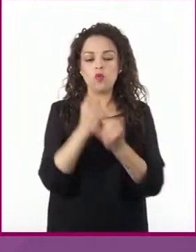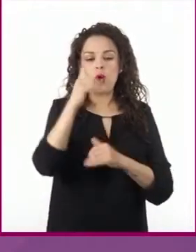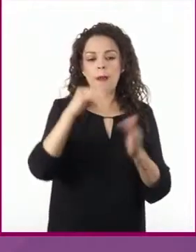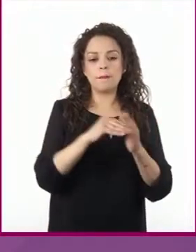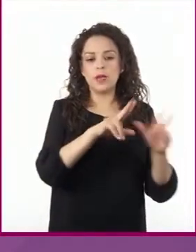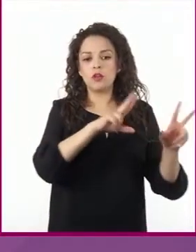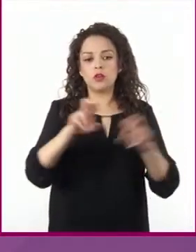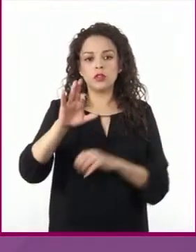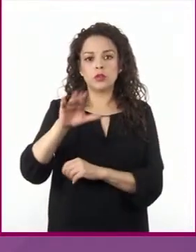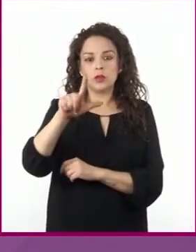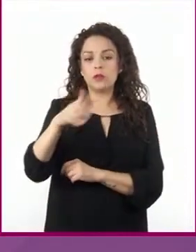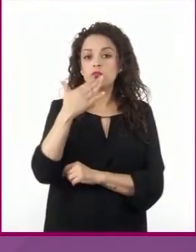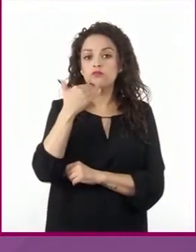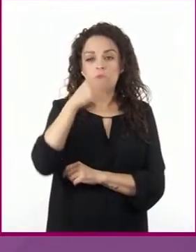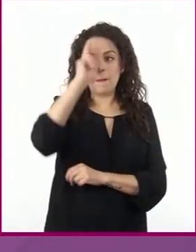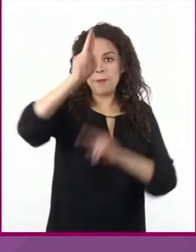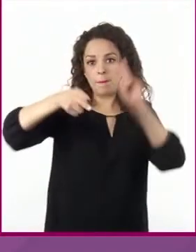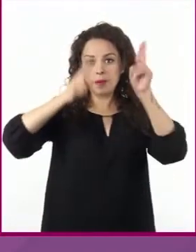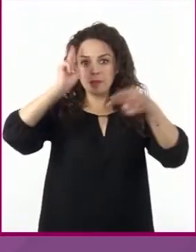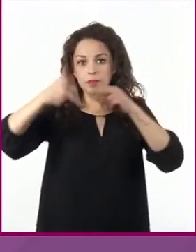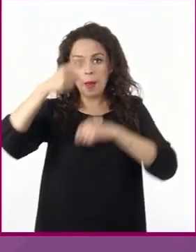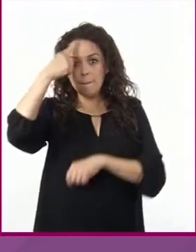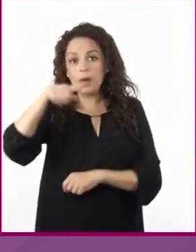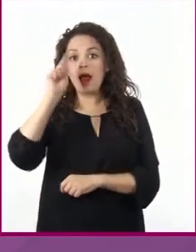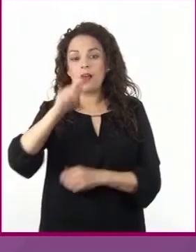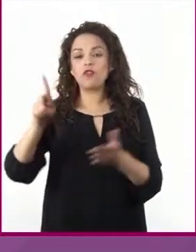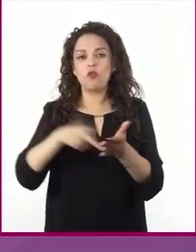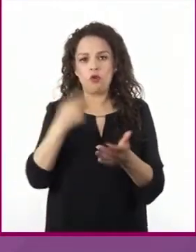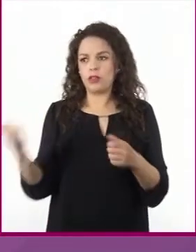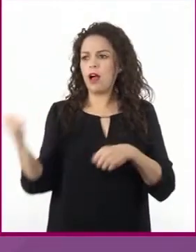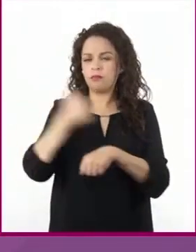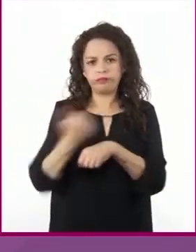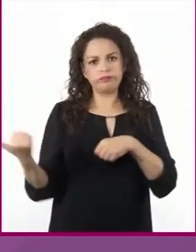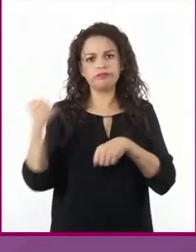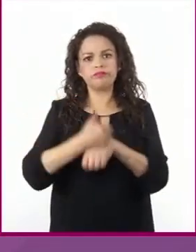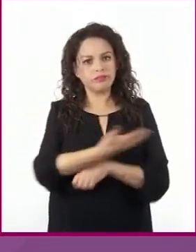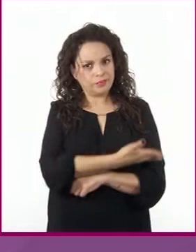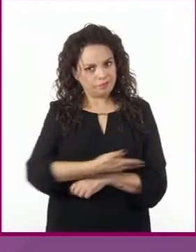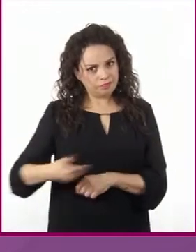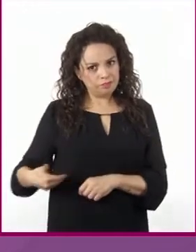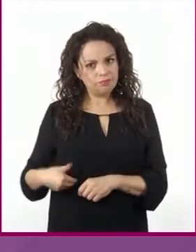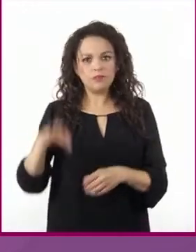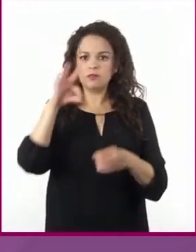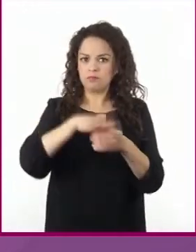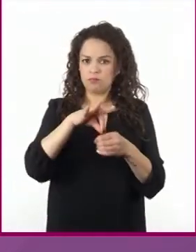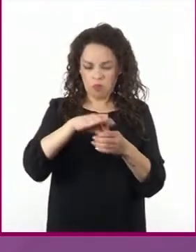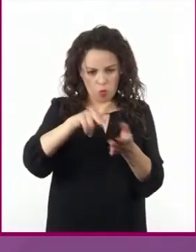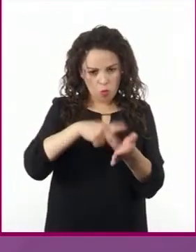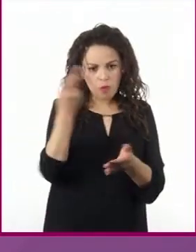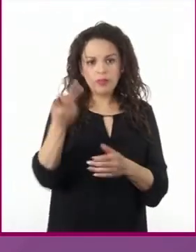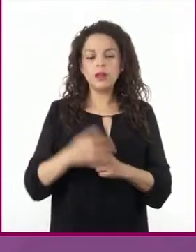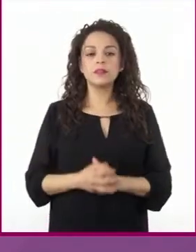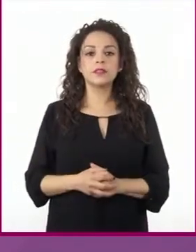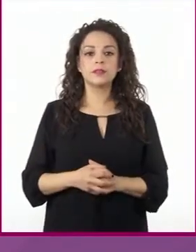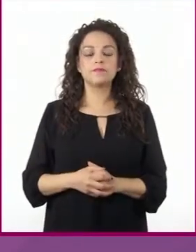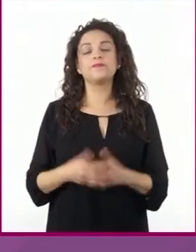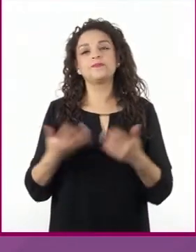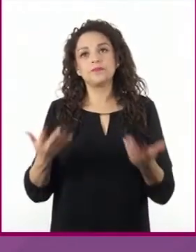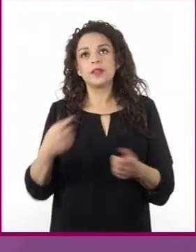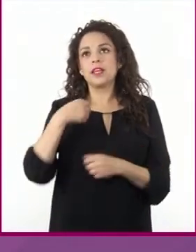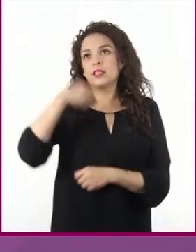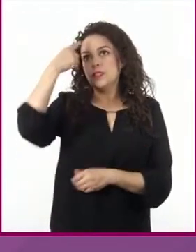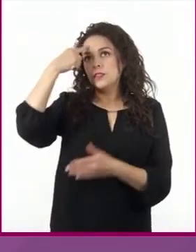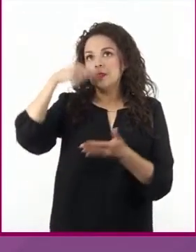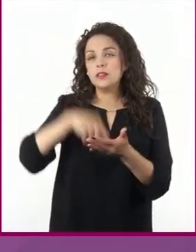no había restricciones para la reelección presidencial. Bueno, creo que hay muchas consecuencias